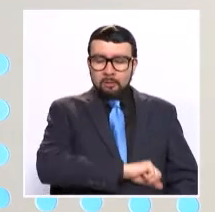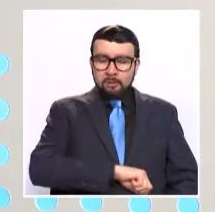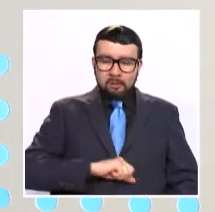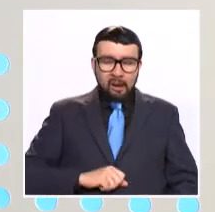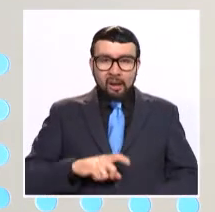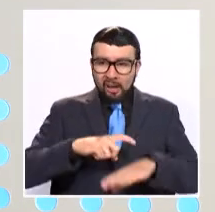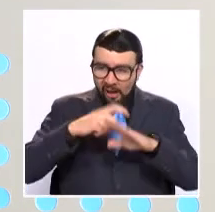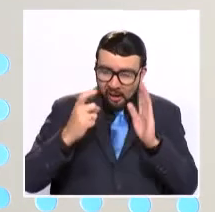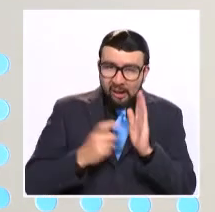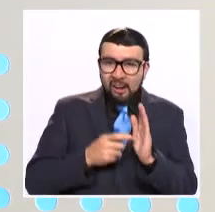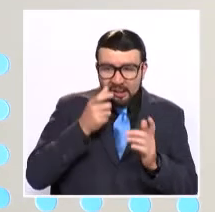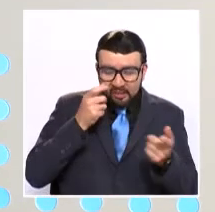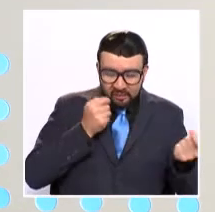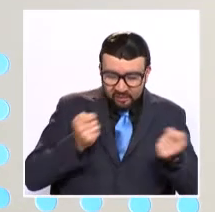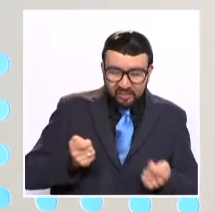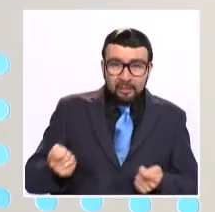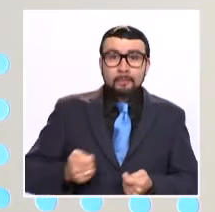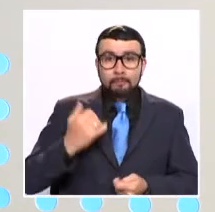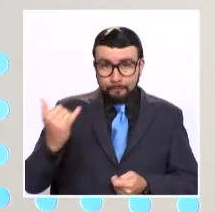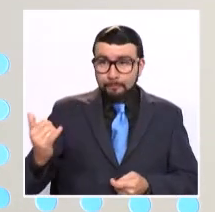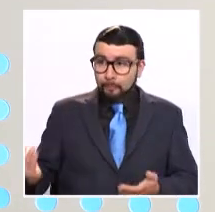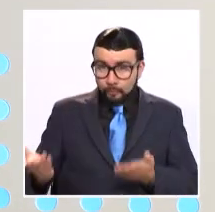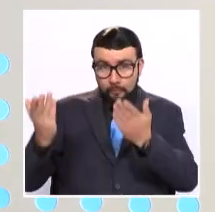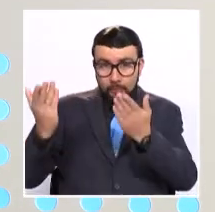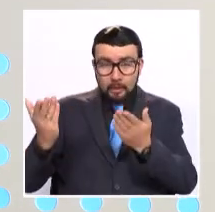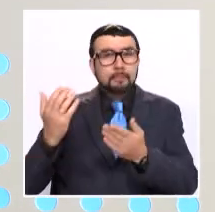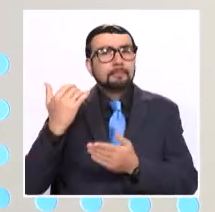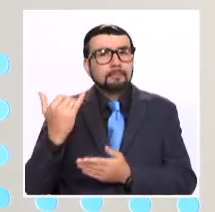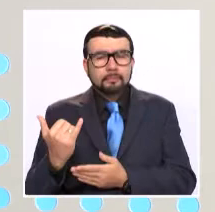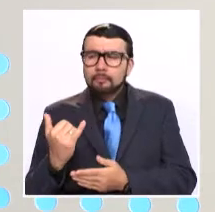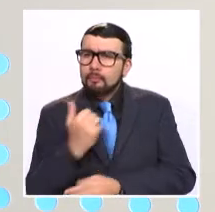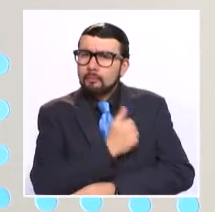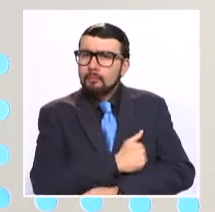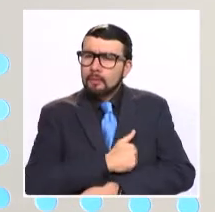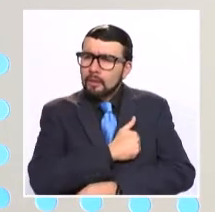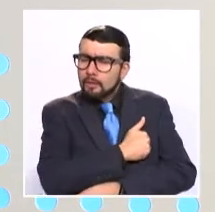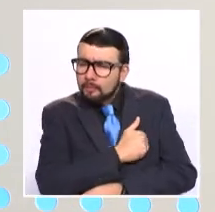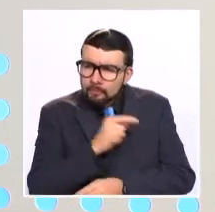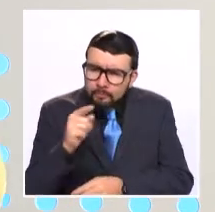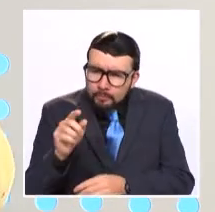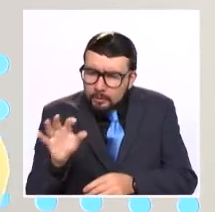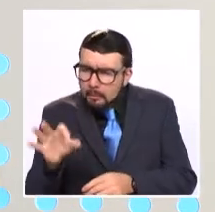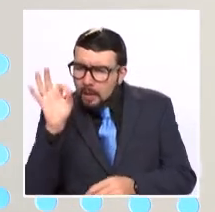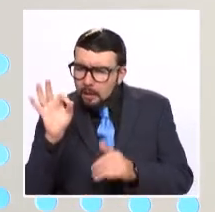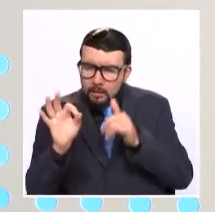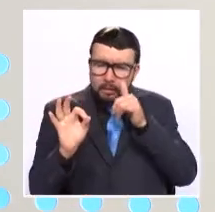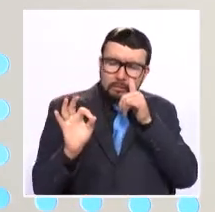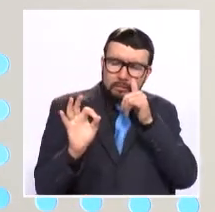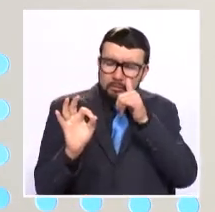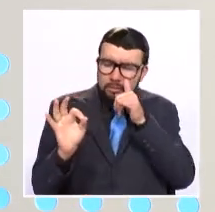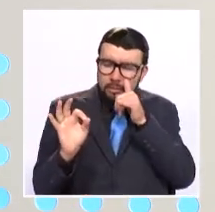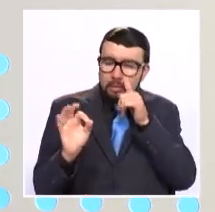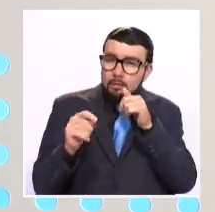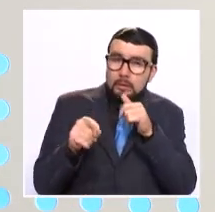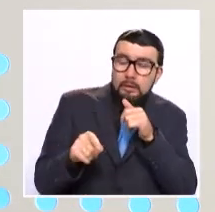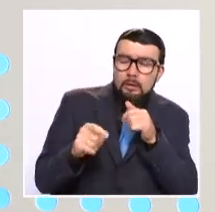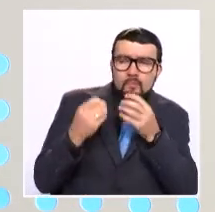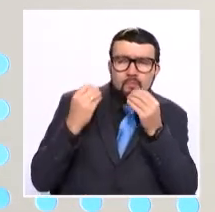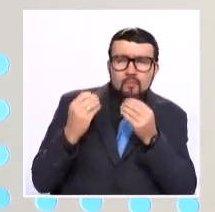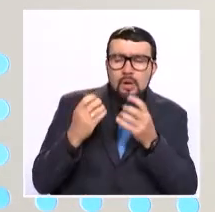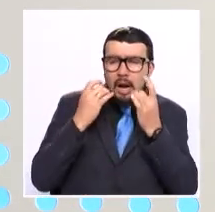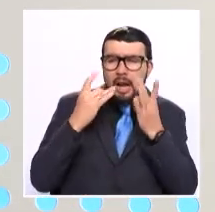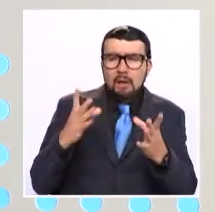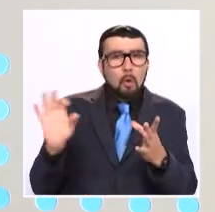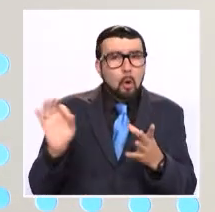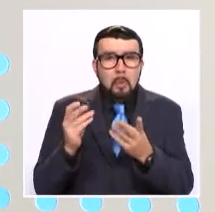examen de seno y cita con los ginecólogos, es que se tipifica el virus y se mide digamos, el impacto que puede haber